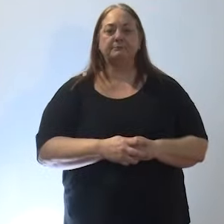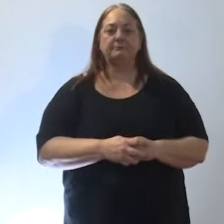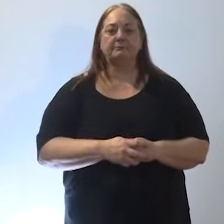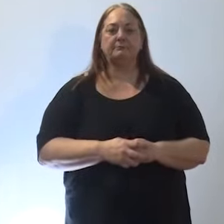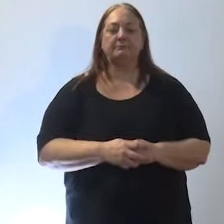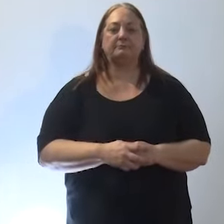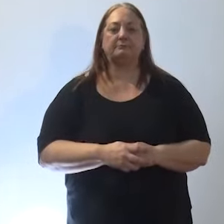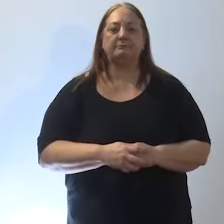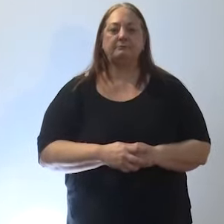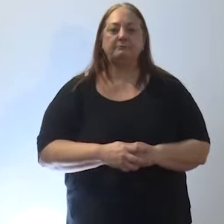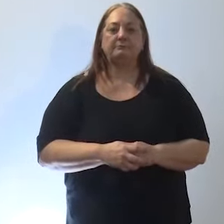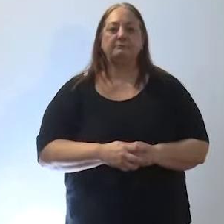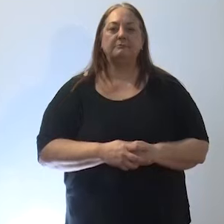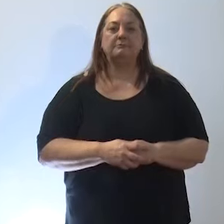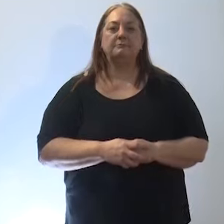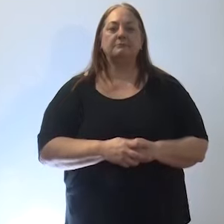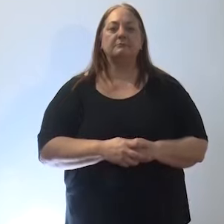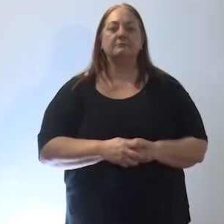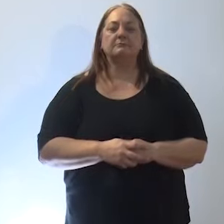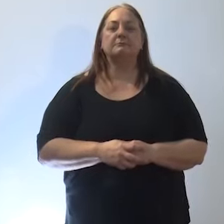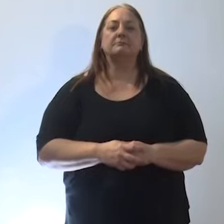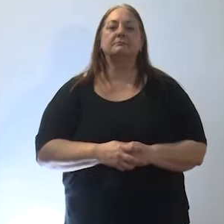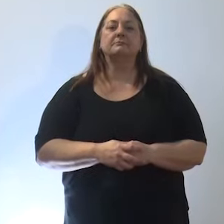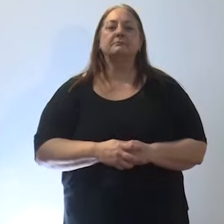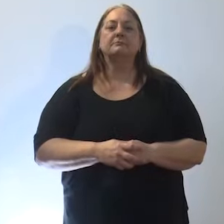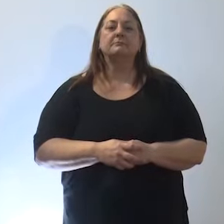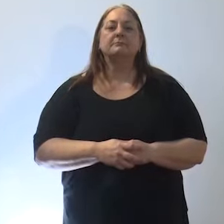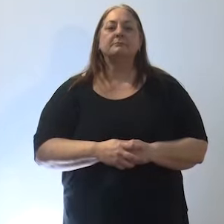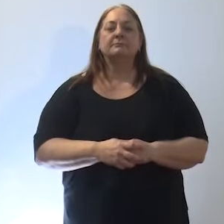no no estaba alguien antes